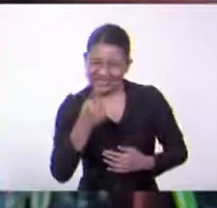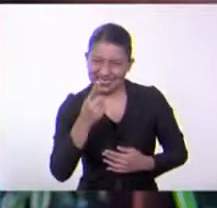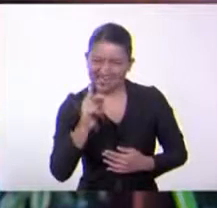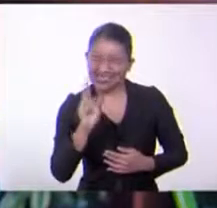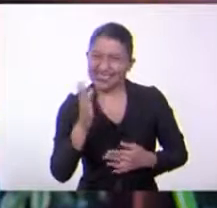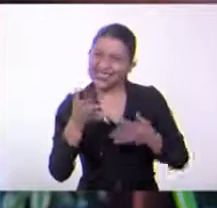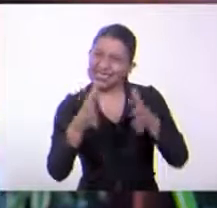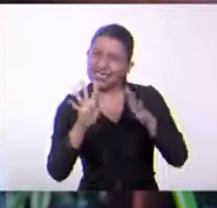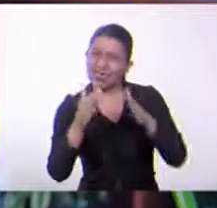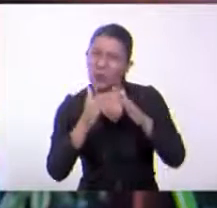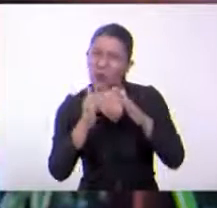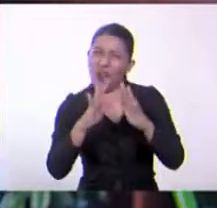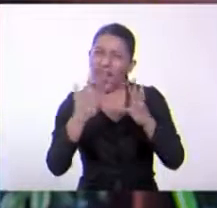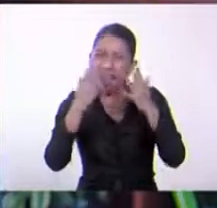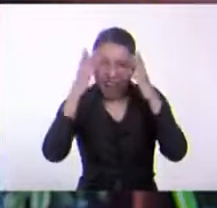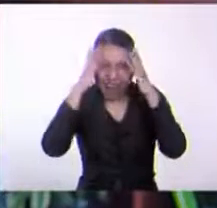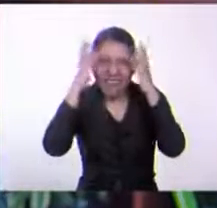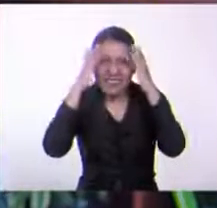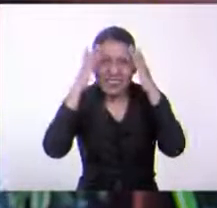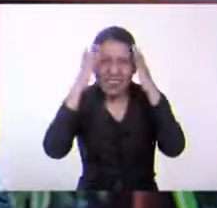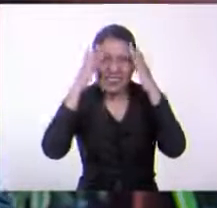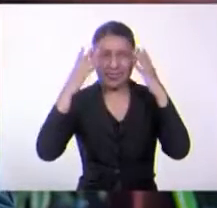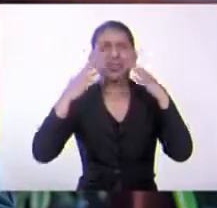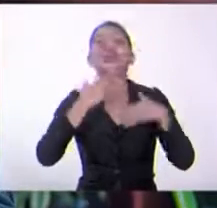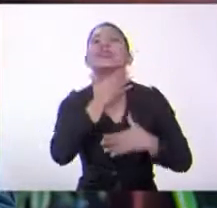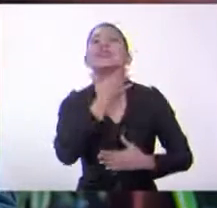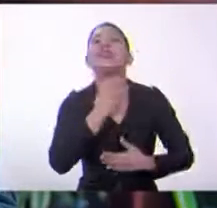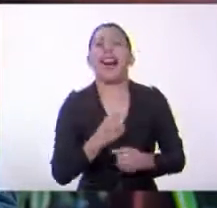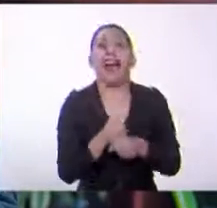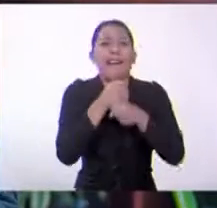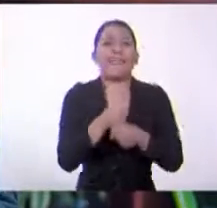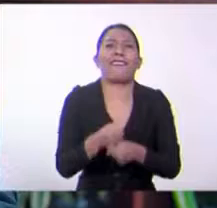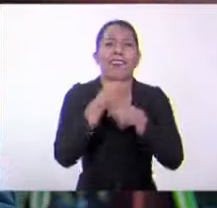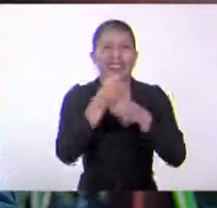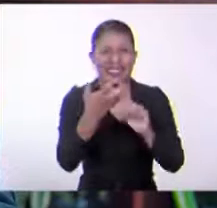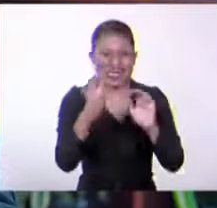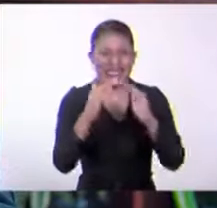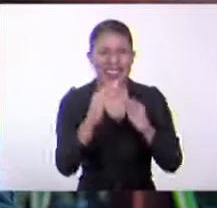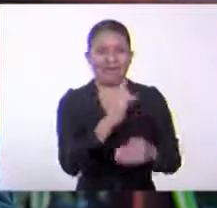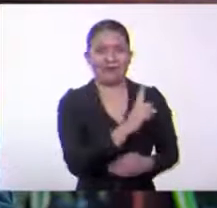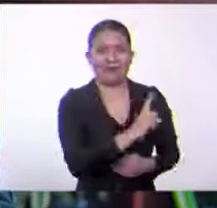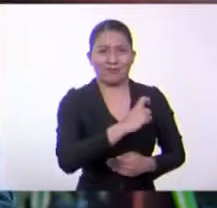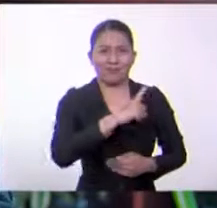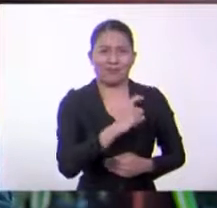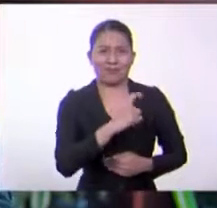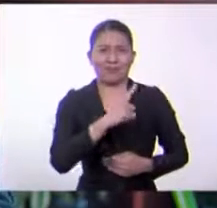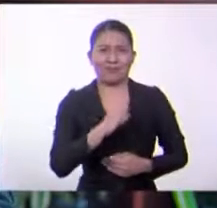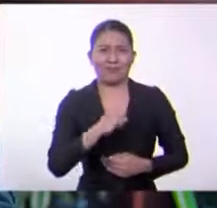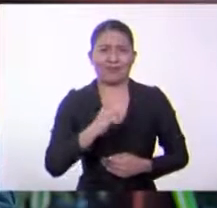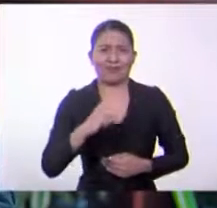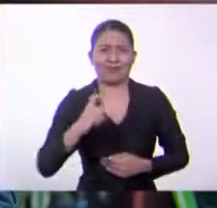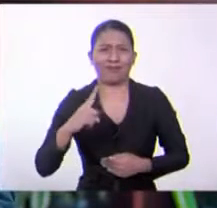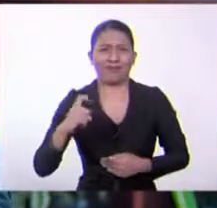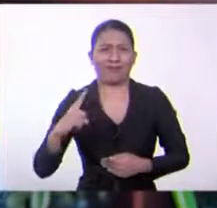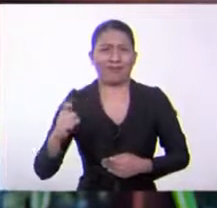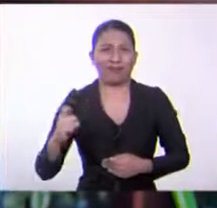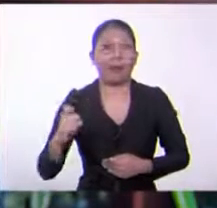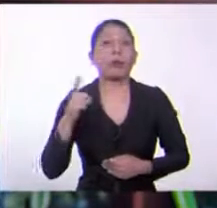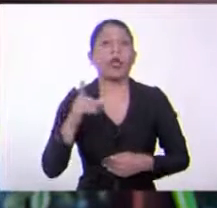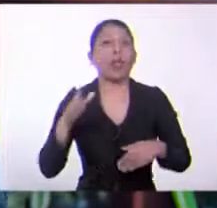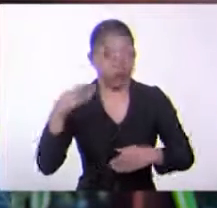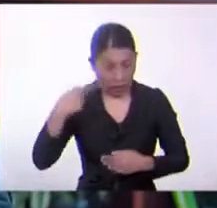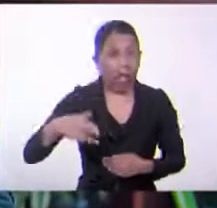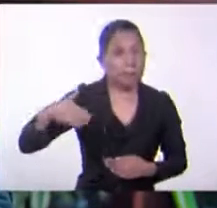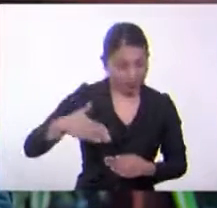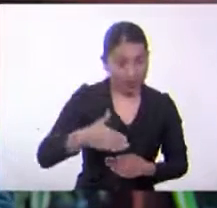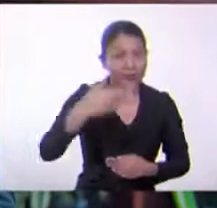bien pareciera la cabeza y el cuello de un caballo. Sin embargo, es un pez con sus aletas